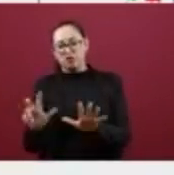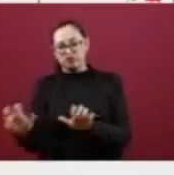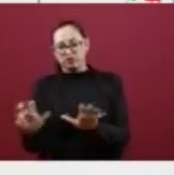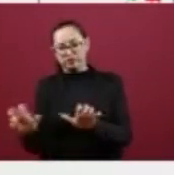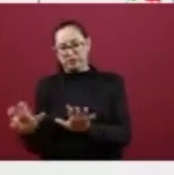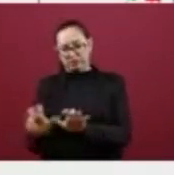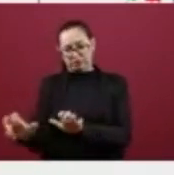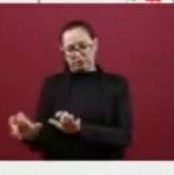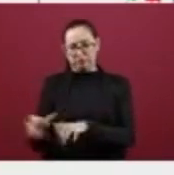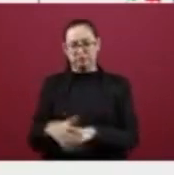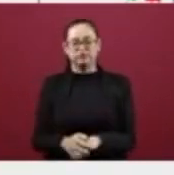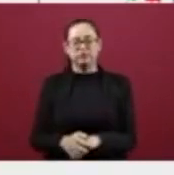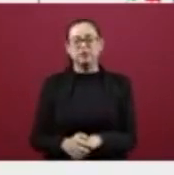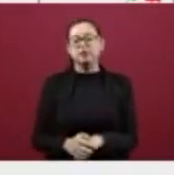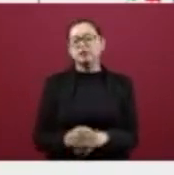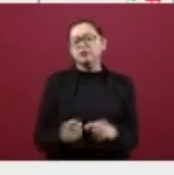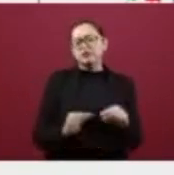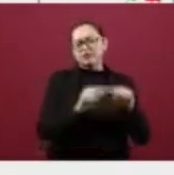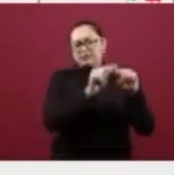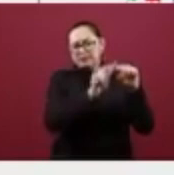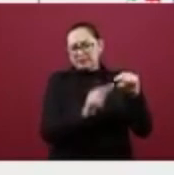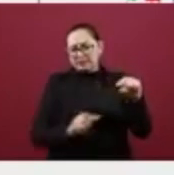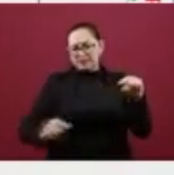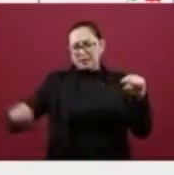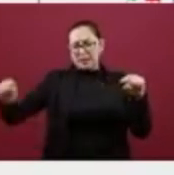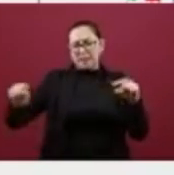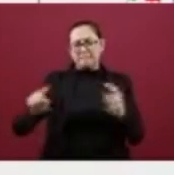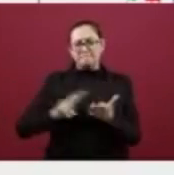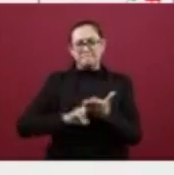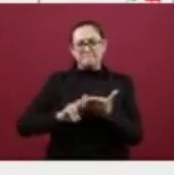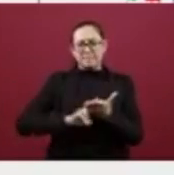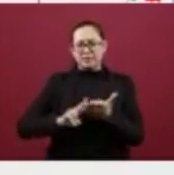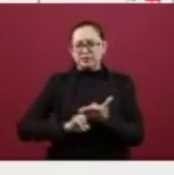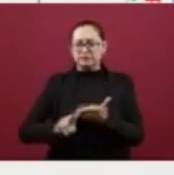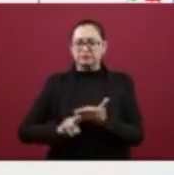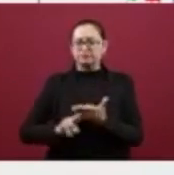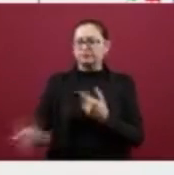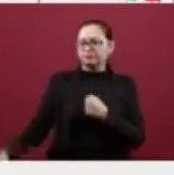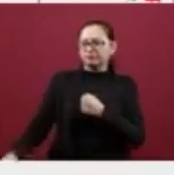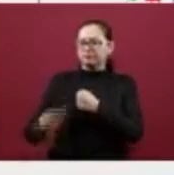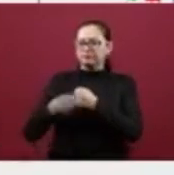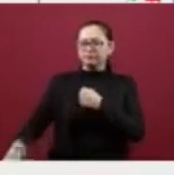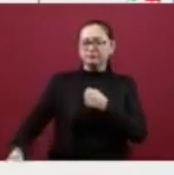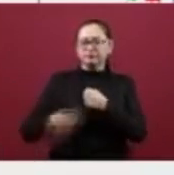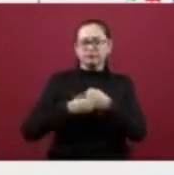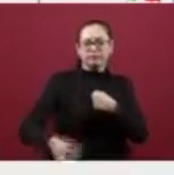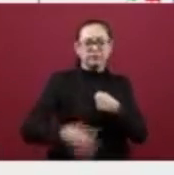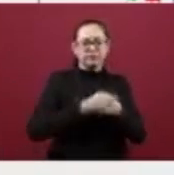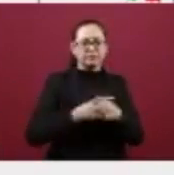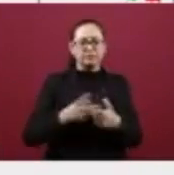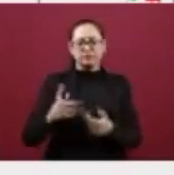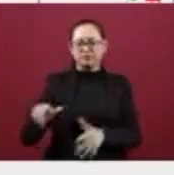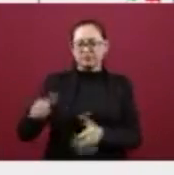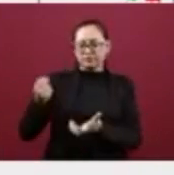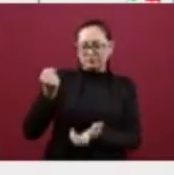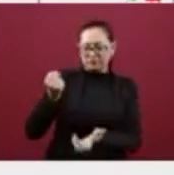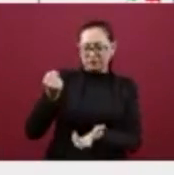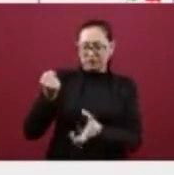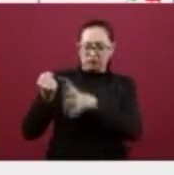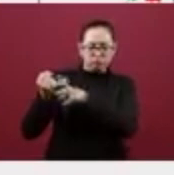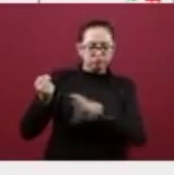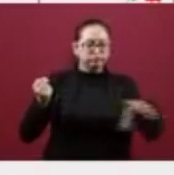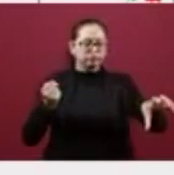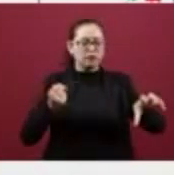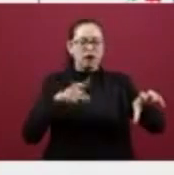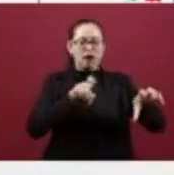línea verde es la incorporación de las reservas. Como se ocupó la mitad de los recursos en aguas profundas,